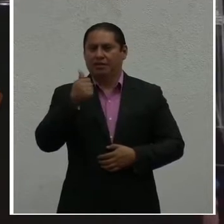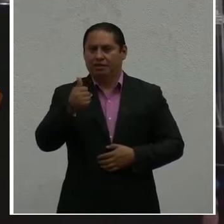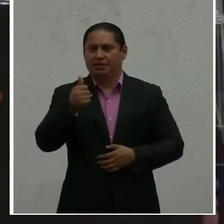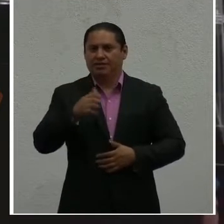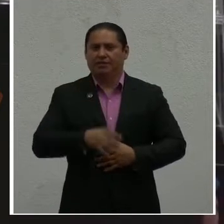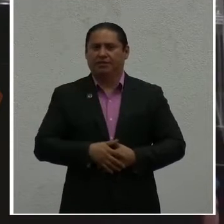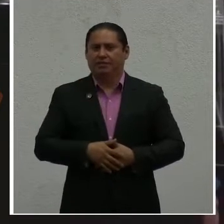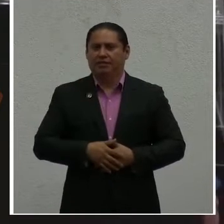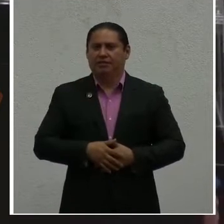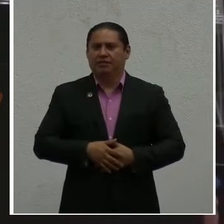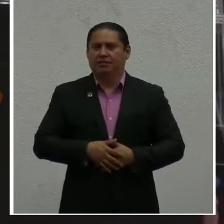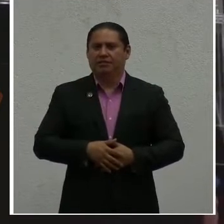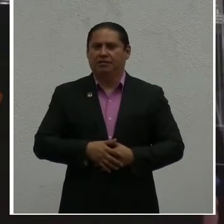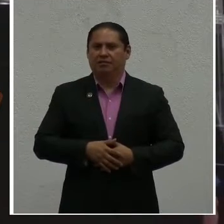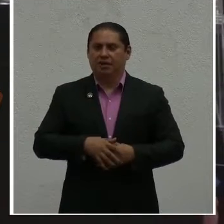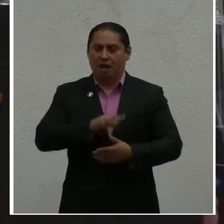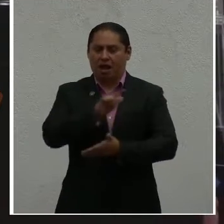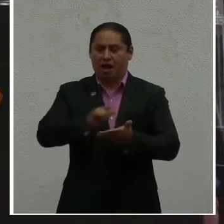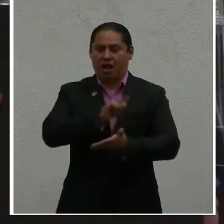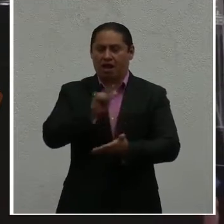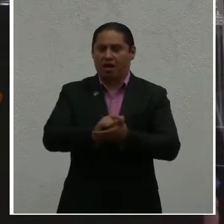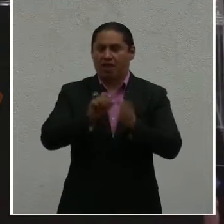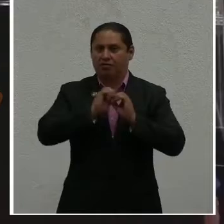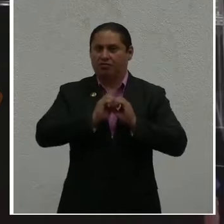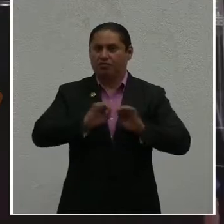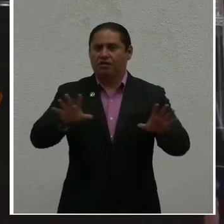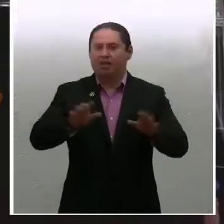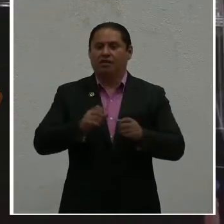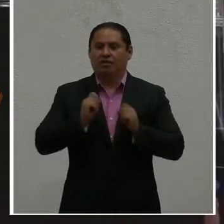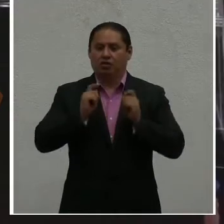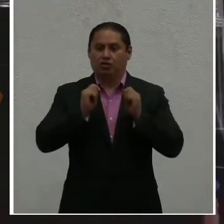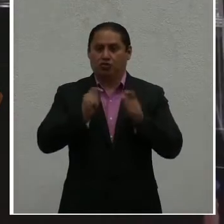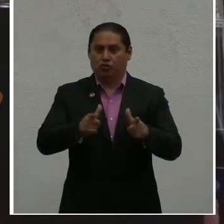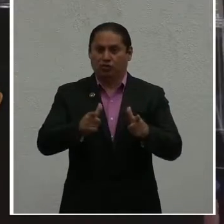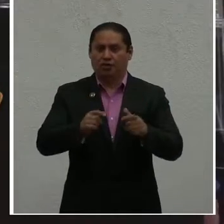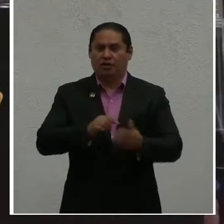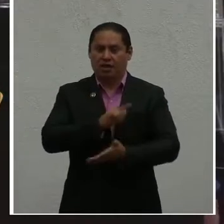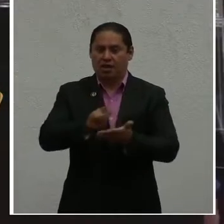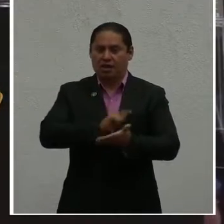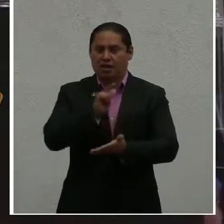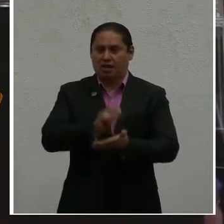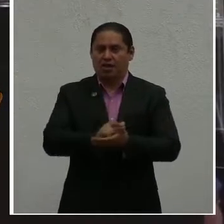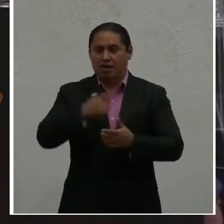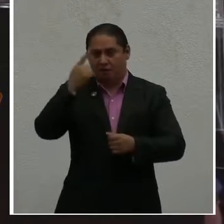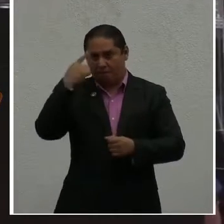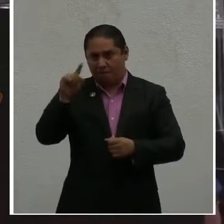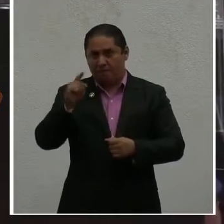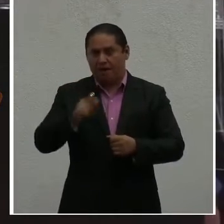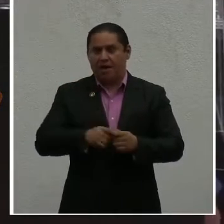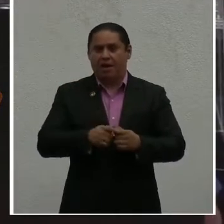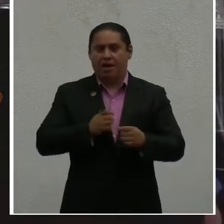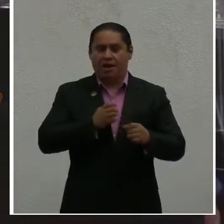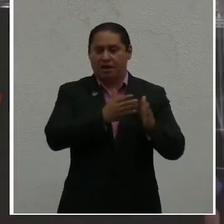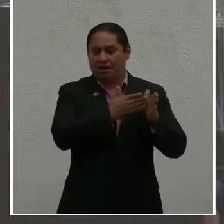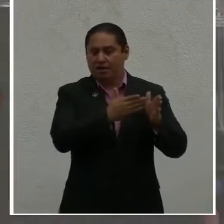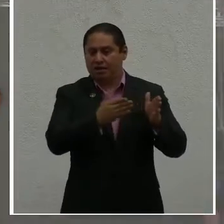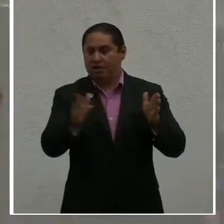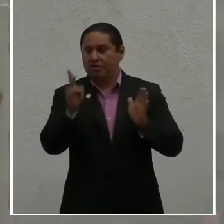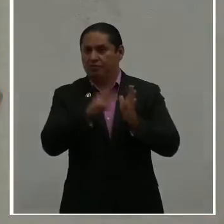por el que se expide la ley de ingresos del municipio de Tuxtla Gutiérrez, Chiapas para el ejercicio fiscal 2022,